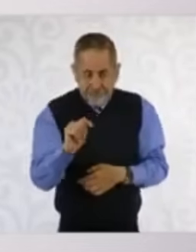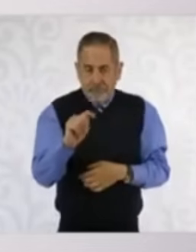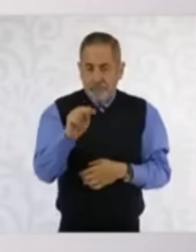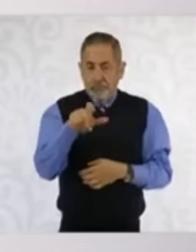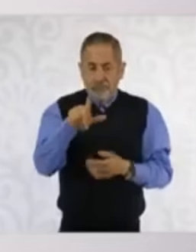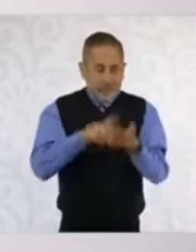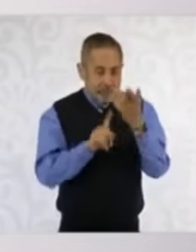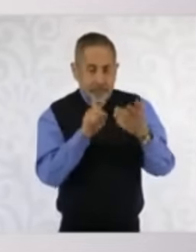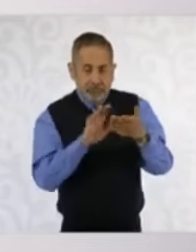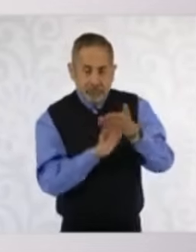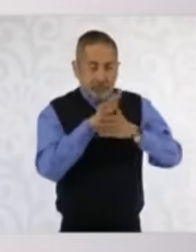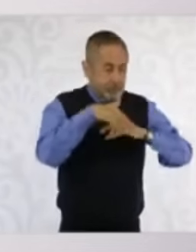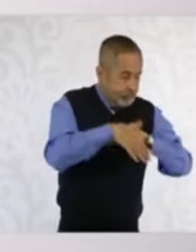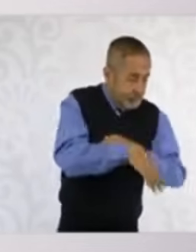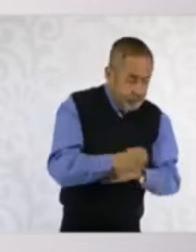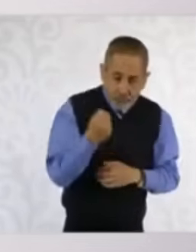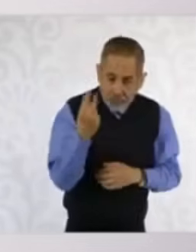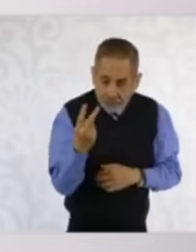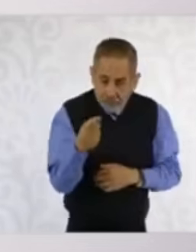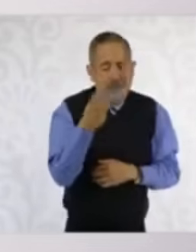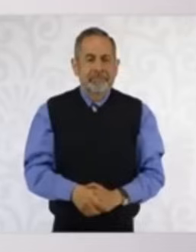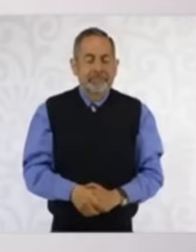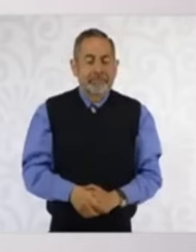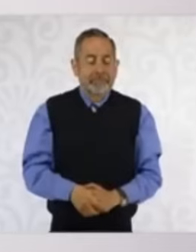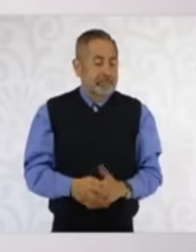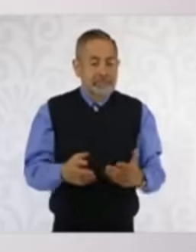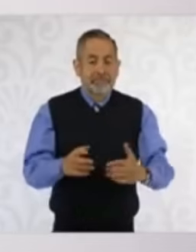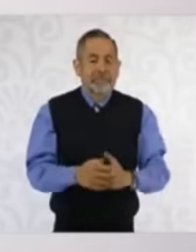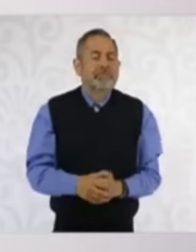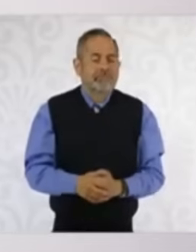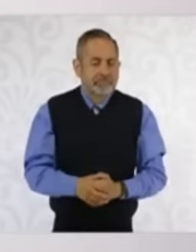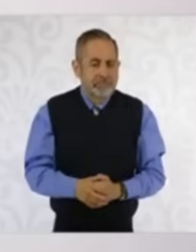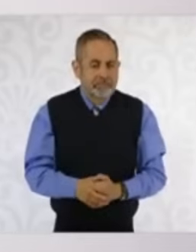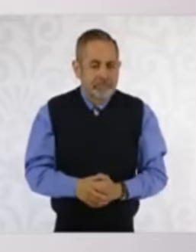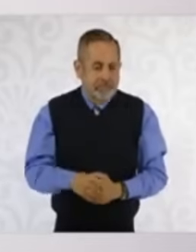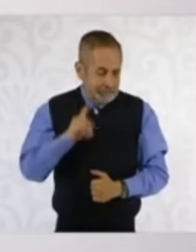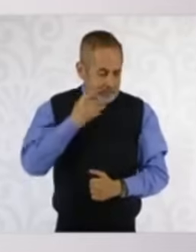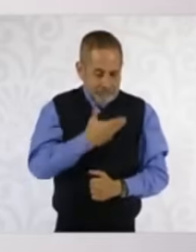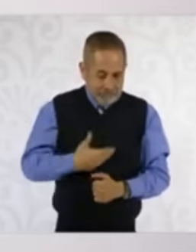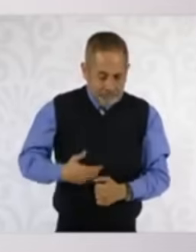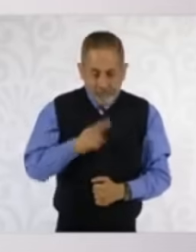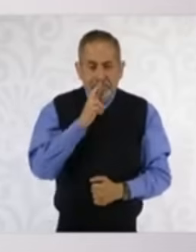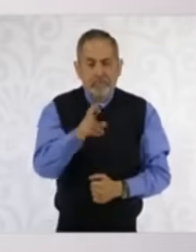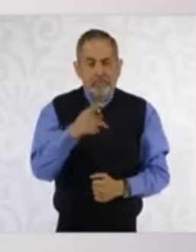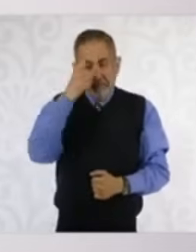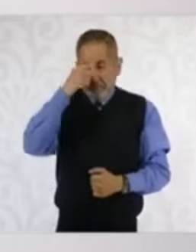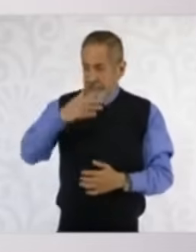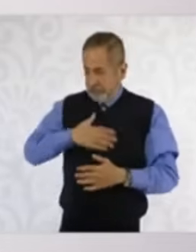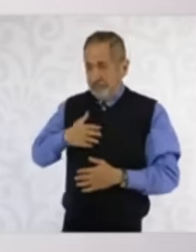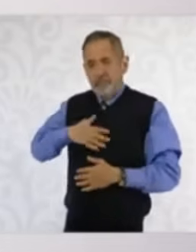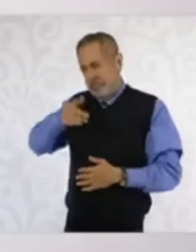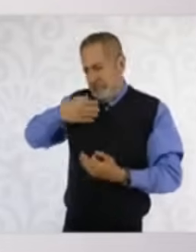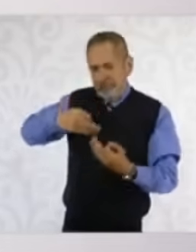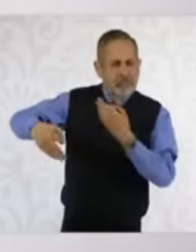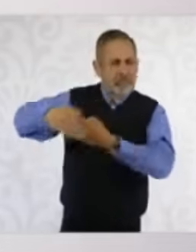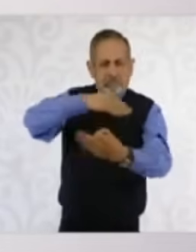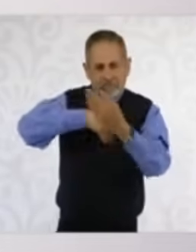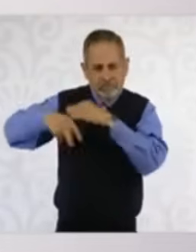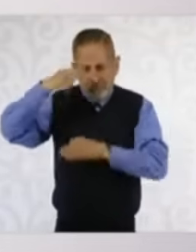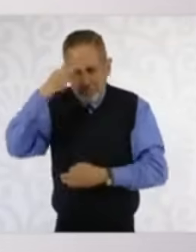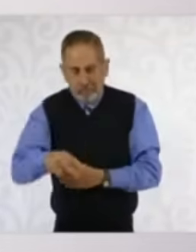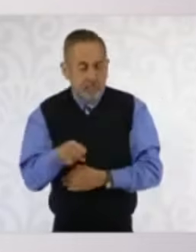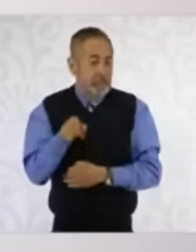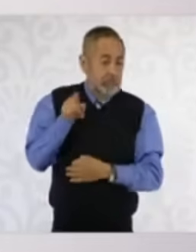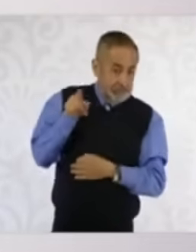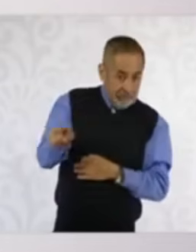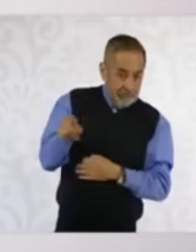y aprovechar las oportunidades que se nos presentan. Para nosotros, el presidente López Obrador, y para el pueblo de México, es un